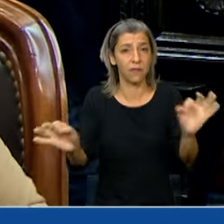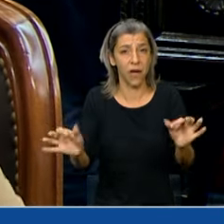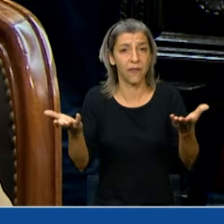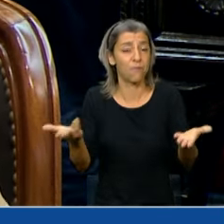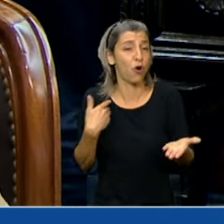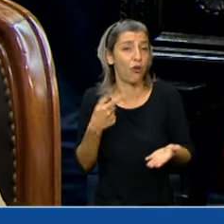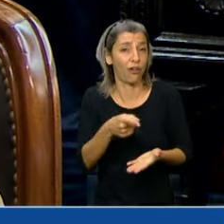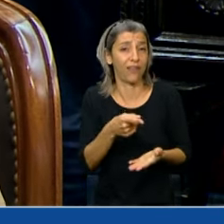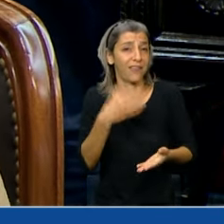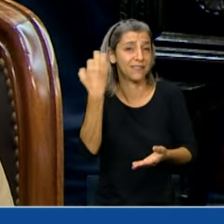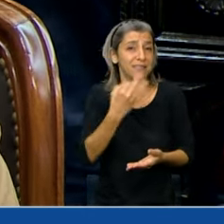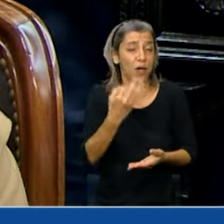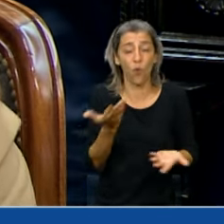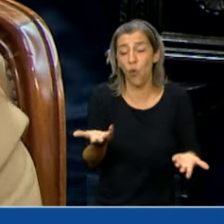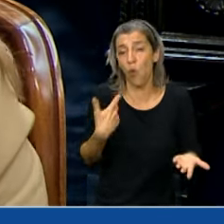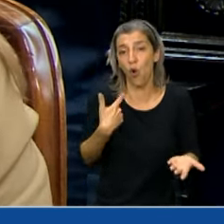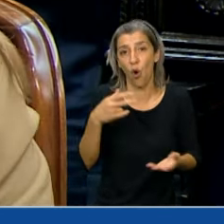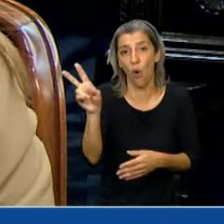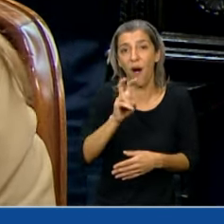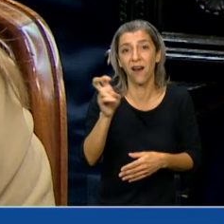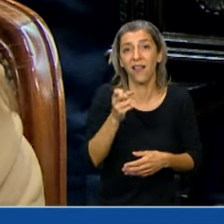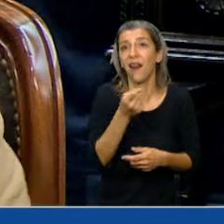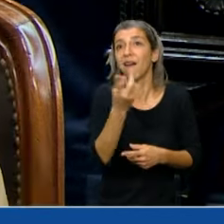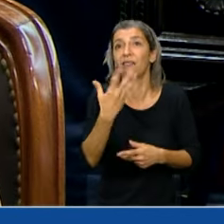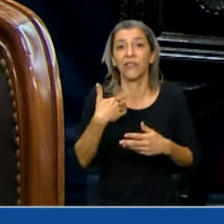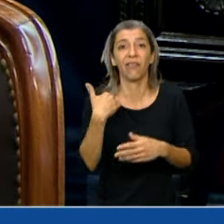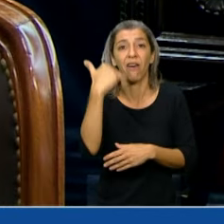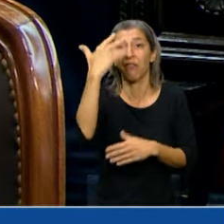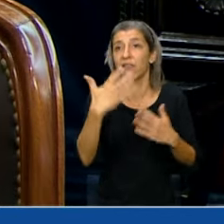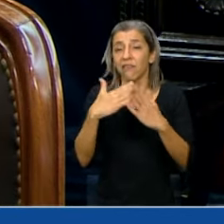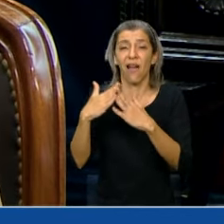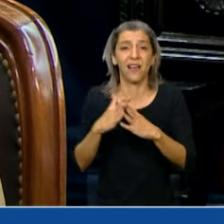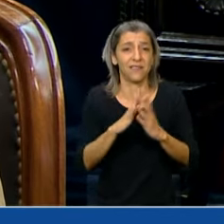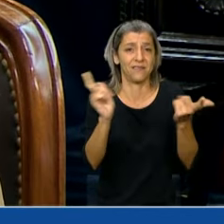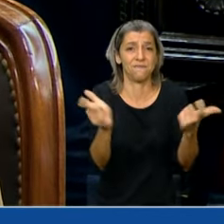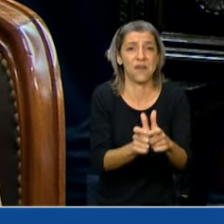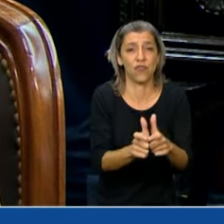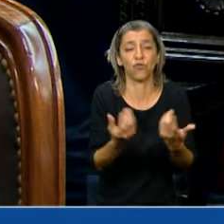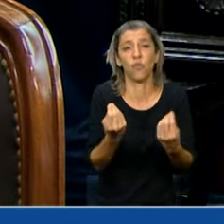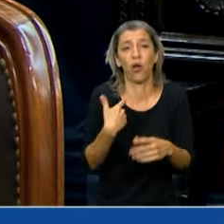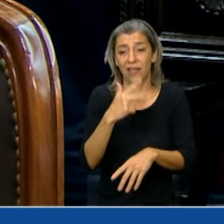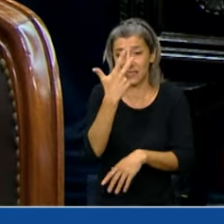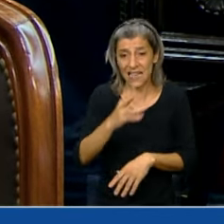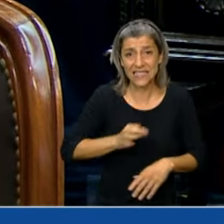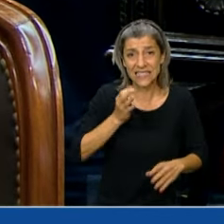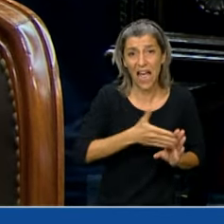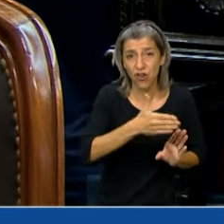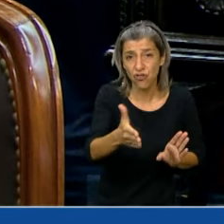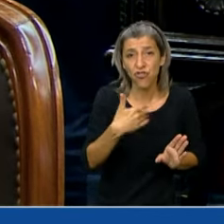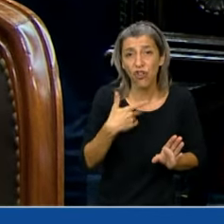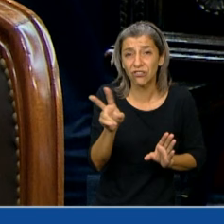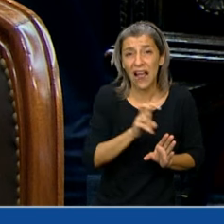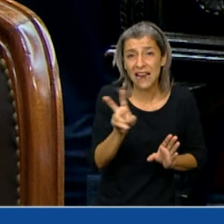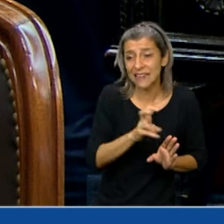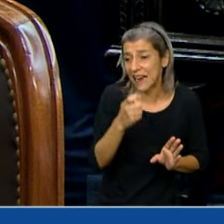es la oferta Quién va a alquilar a 3 años con una hiperinflación